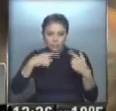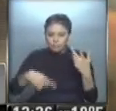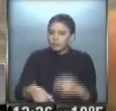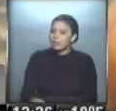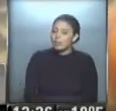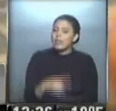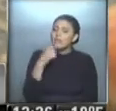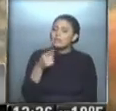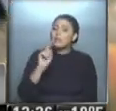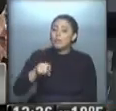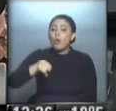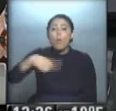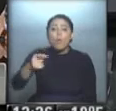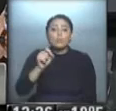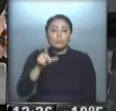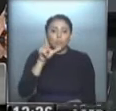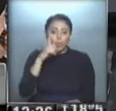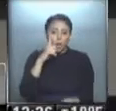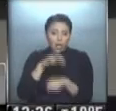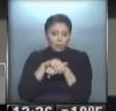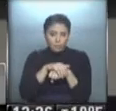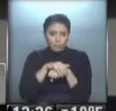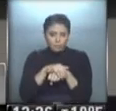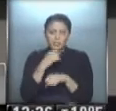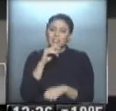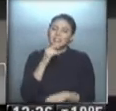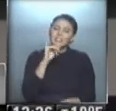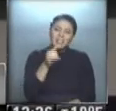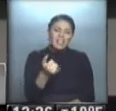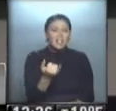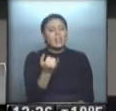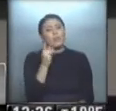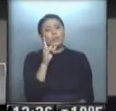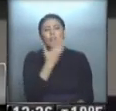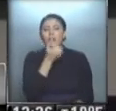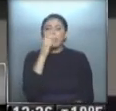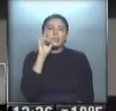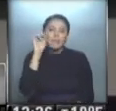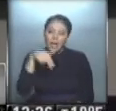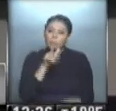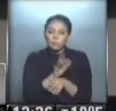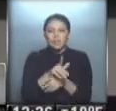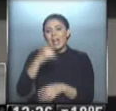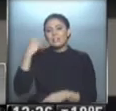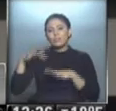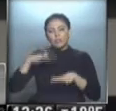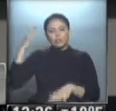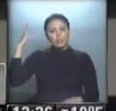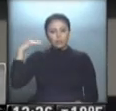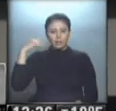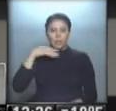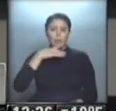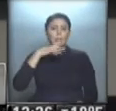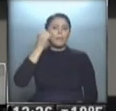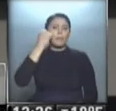declaró un amigo de él así estuvo hablando un tal fabián y esto parece mucho el caso de wanda taddei y eduardo vázquez